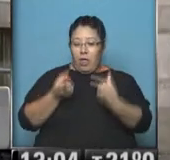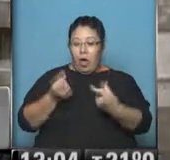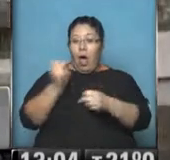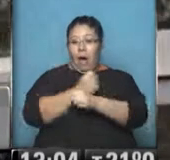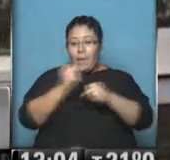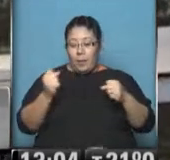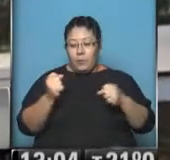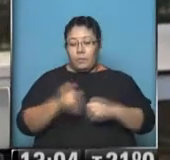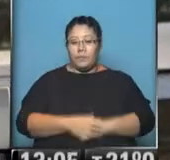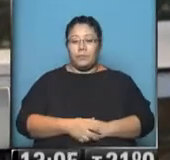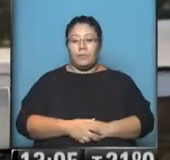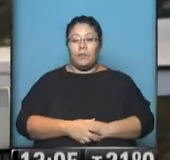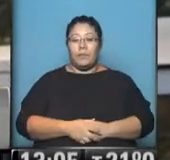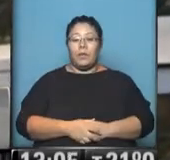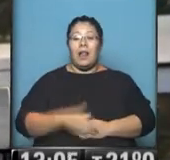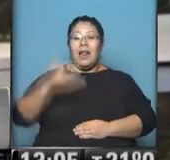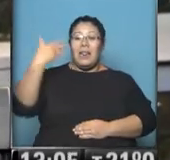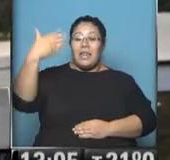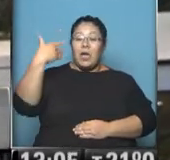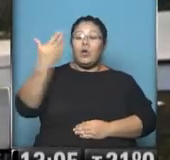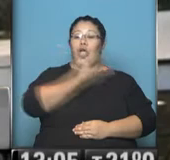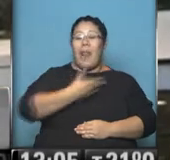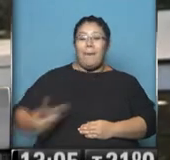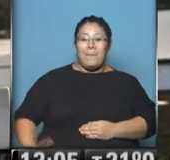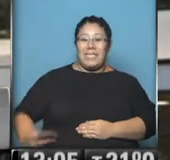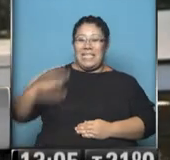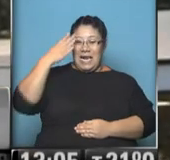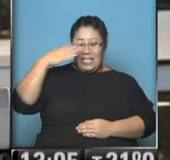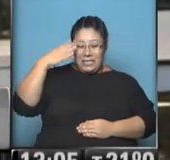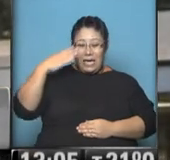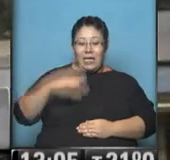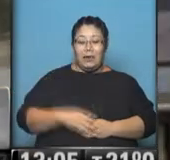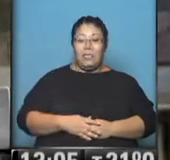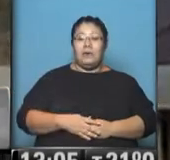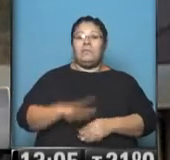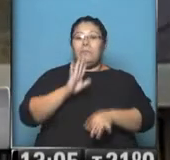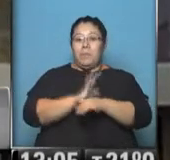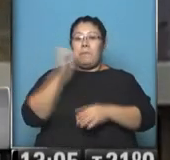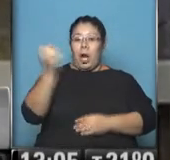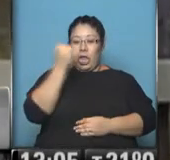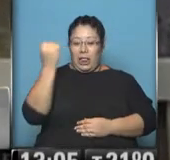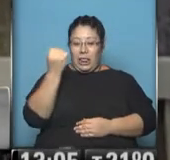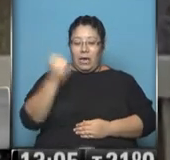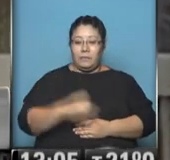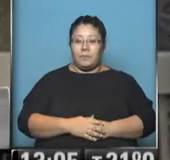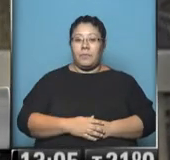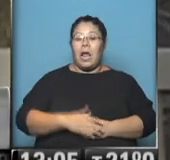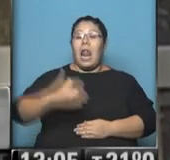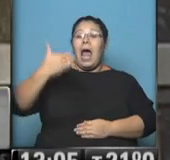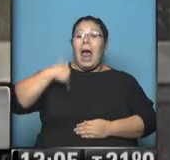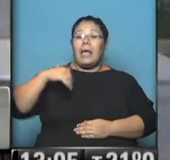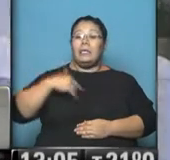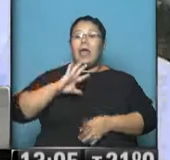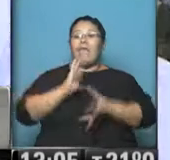situación. El tajante discurso de la presidenta de la República fue crucial. La posición de la Argentina es firme de respeto de